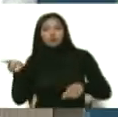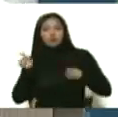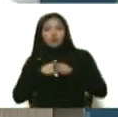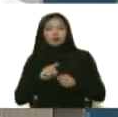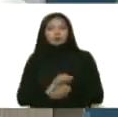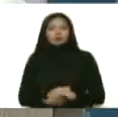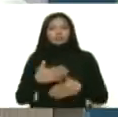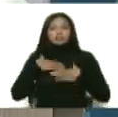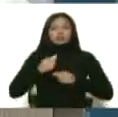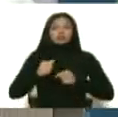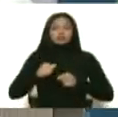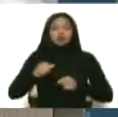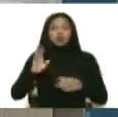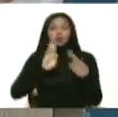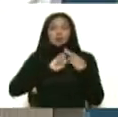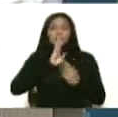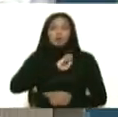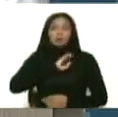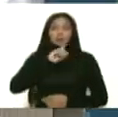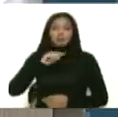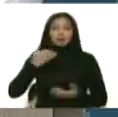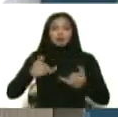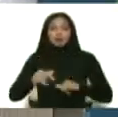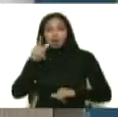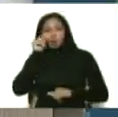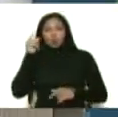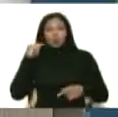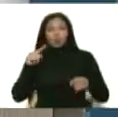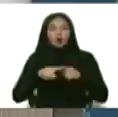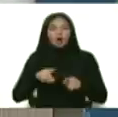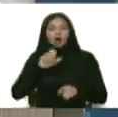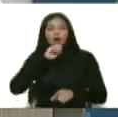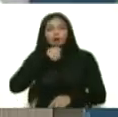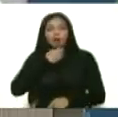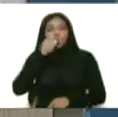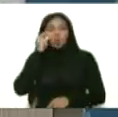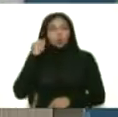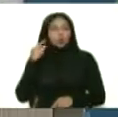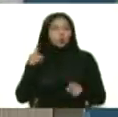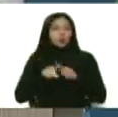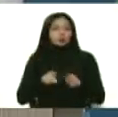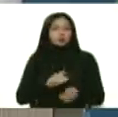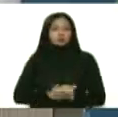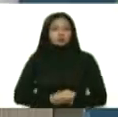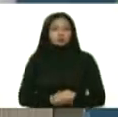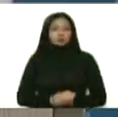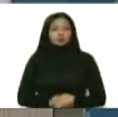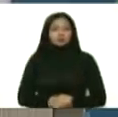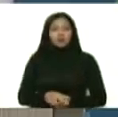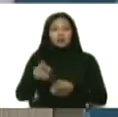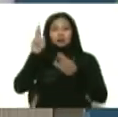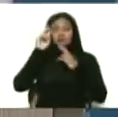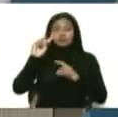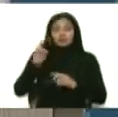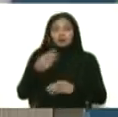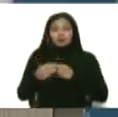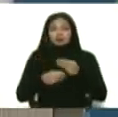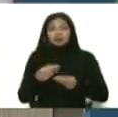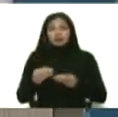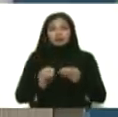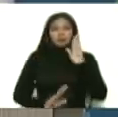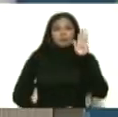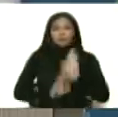y la salud de los suyos, de sus hijos, de sus hijas, de sus abuelos, de sus abuelas. Y la razón principal es que no se